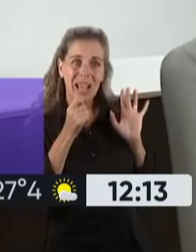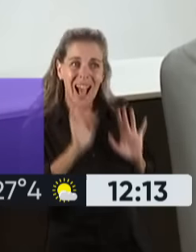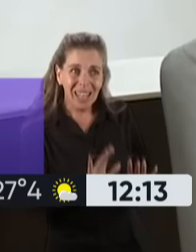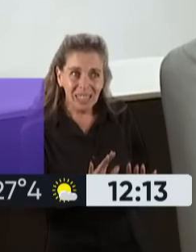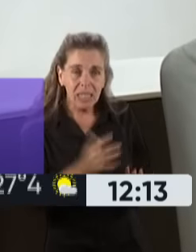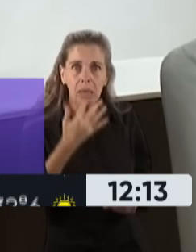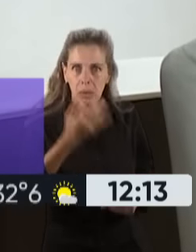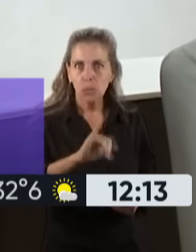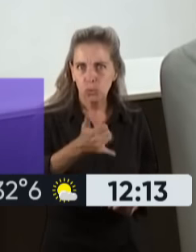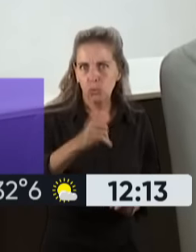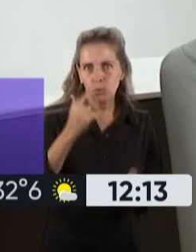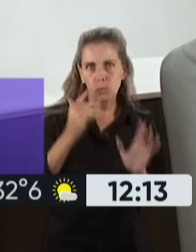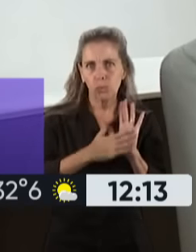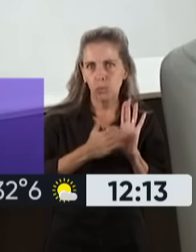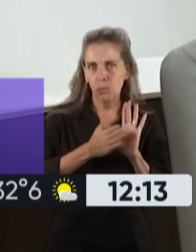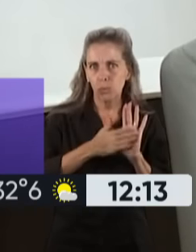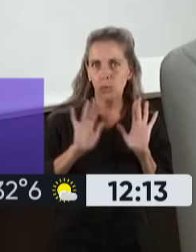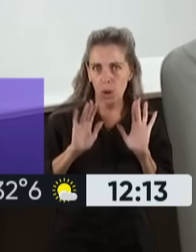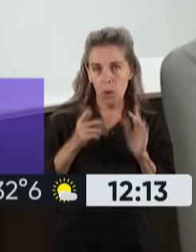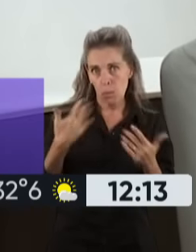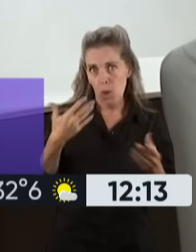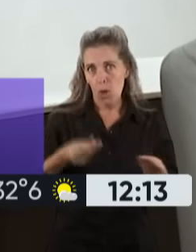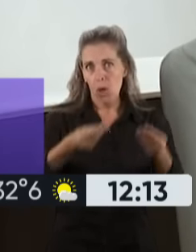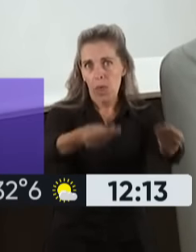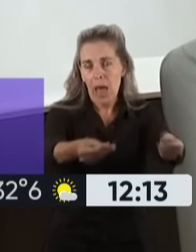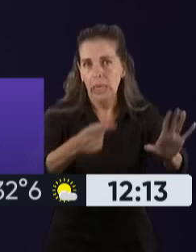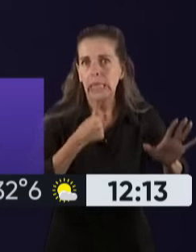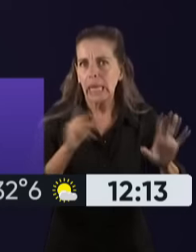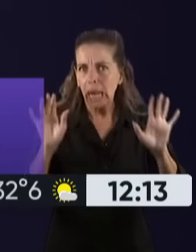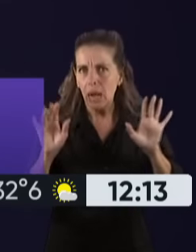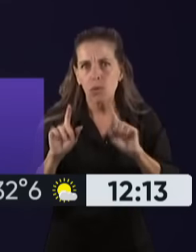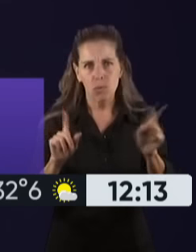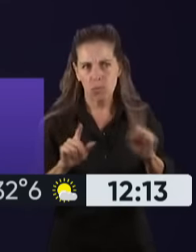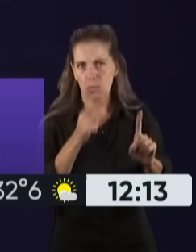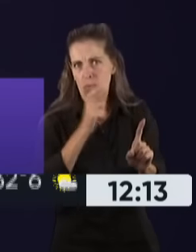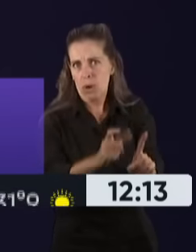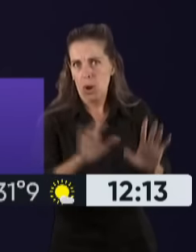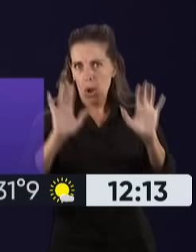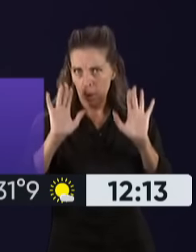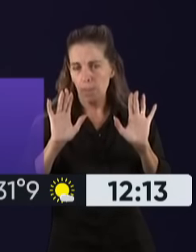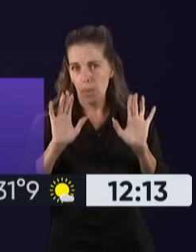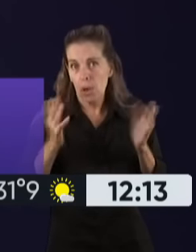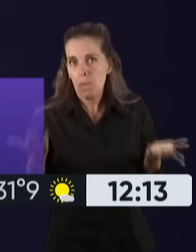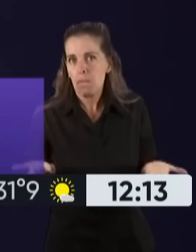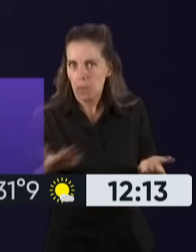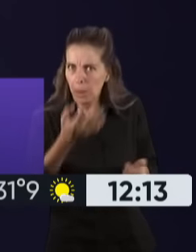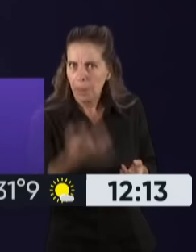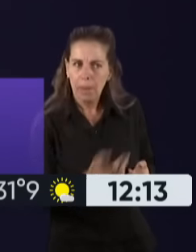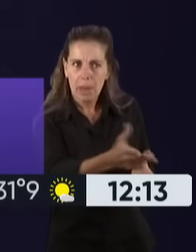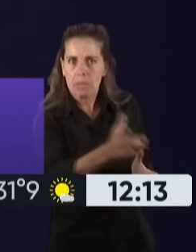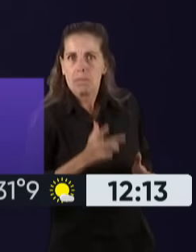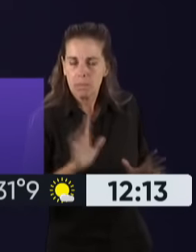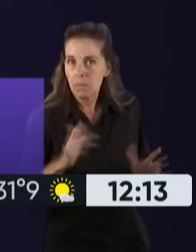los decretos respaldatorio se se les puedo acercar digo si los quiere no no te contesto en el dando por por válida tu tu